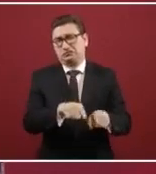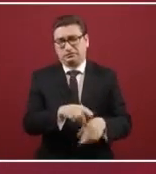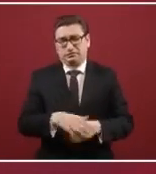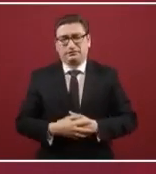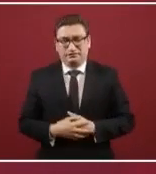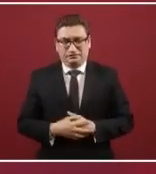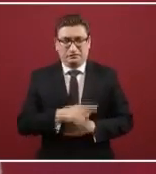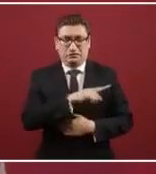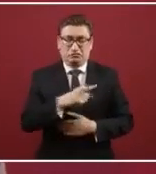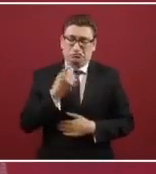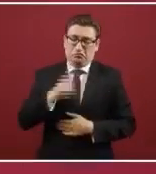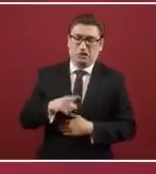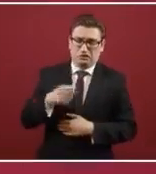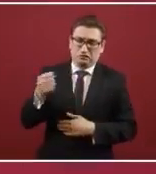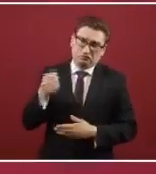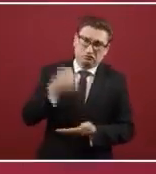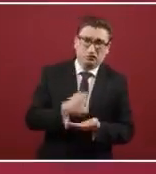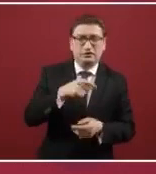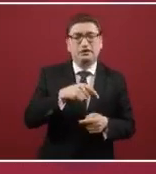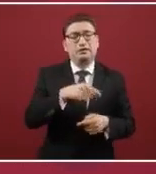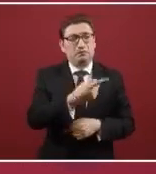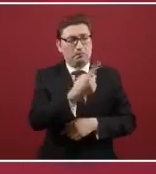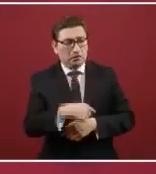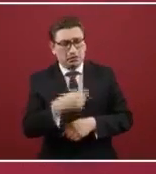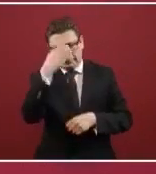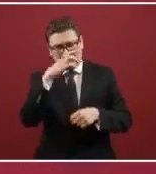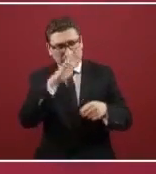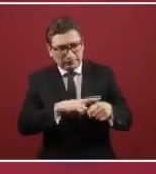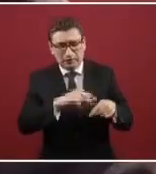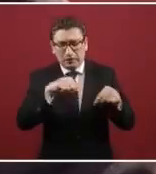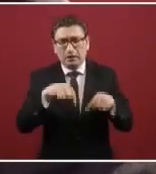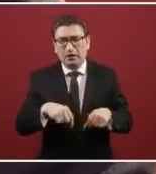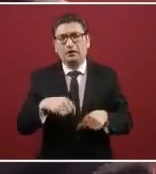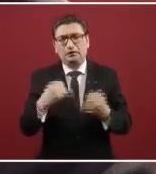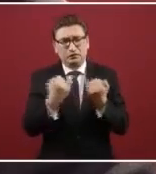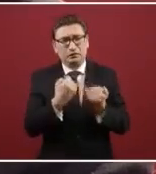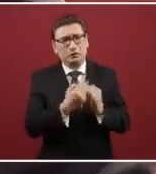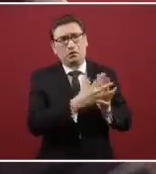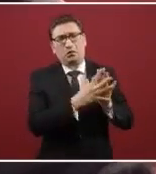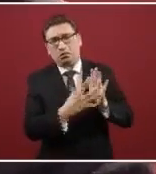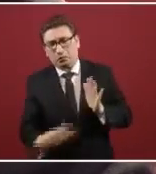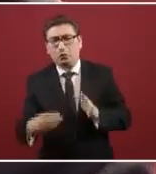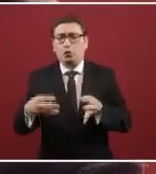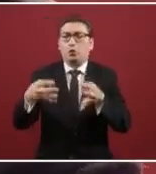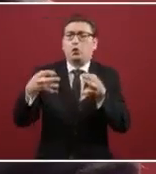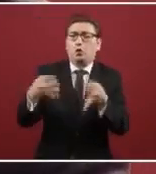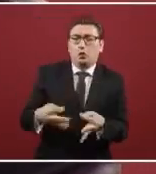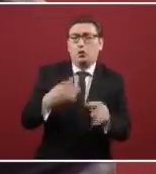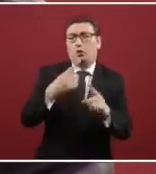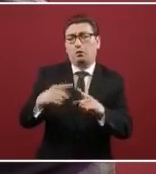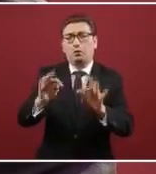Esa fue la instrucción, y luego como loros aquí a repetir lo de la excelencia y luego lo de la